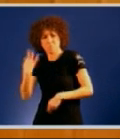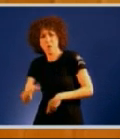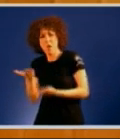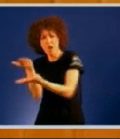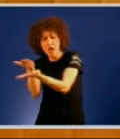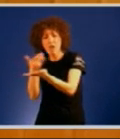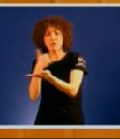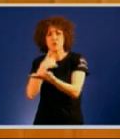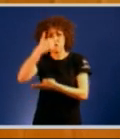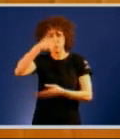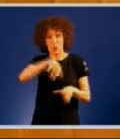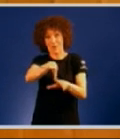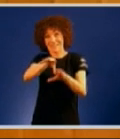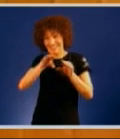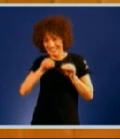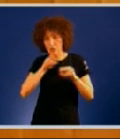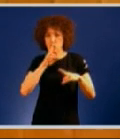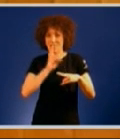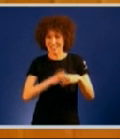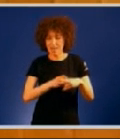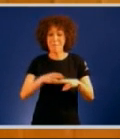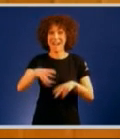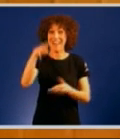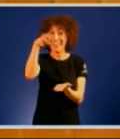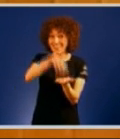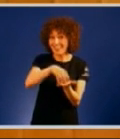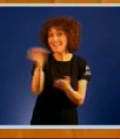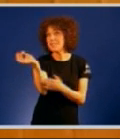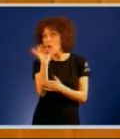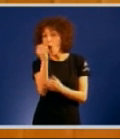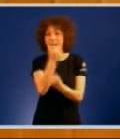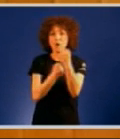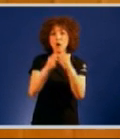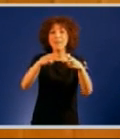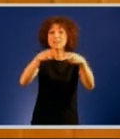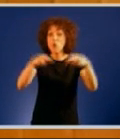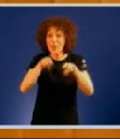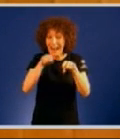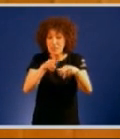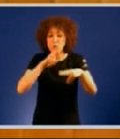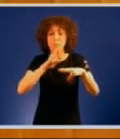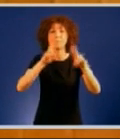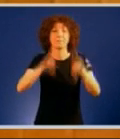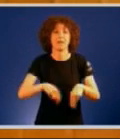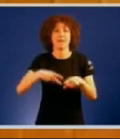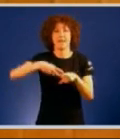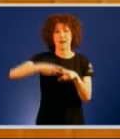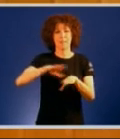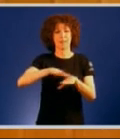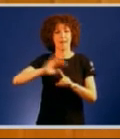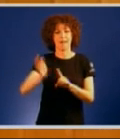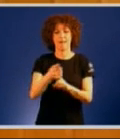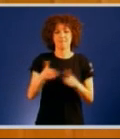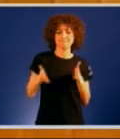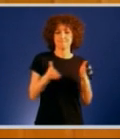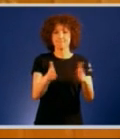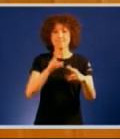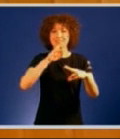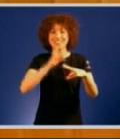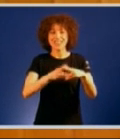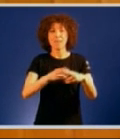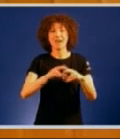precisamente que, digamos, las entidades o economía social debe ser herramienta para ese camino que la sociedad